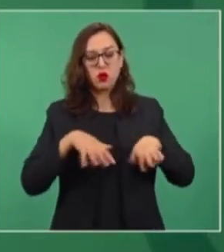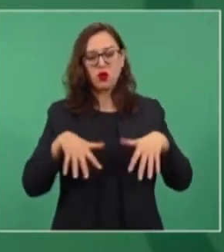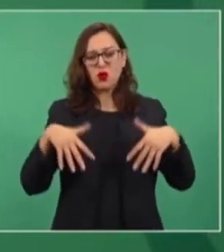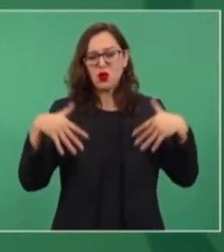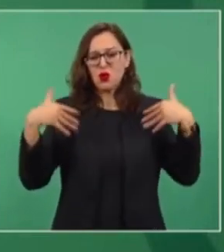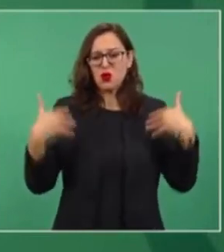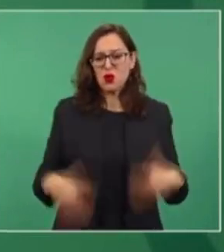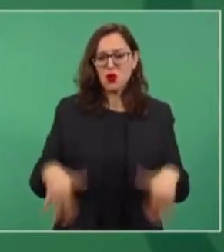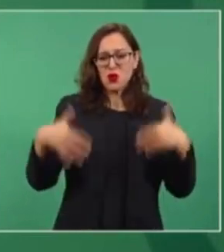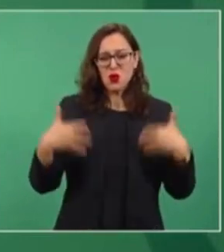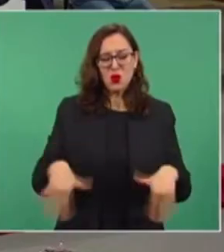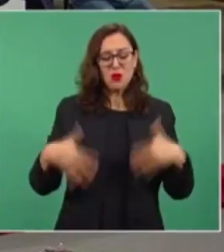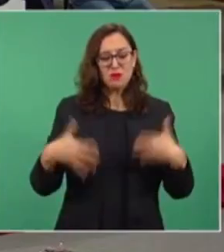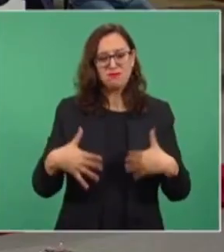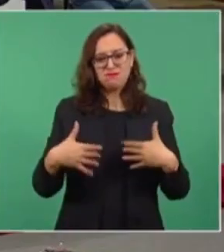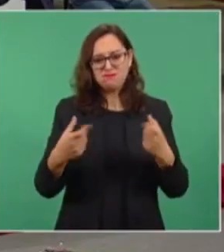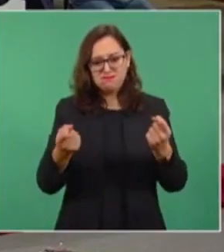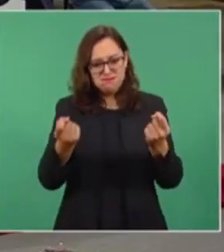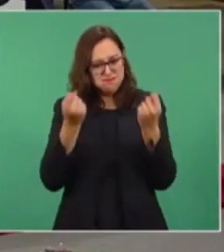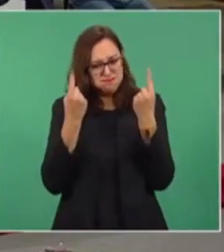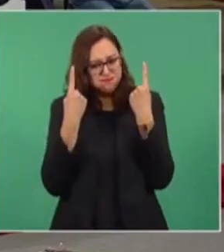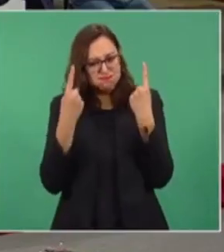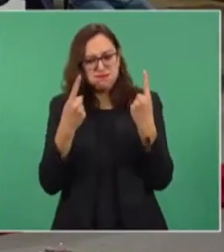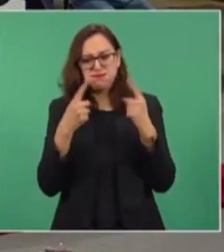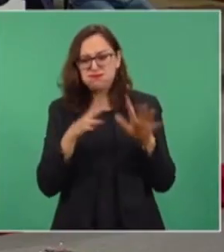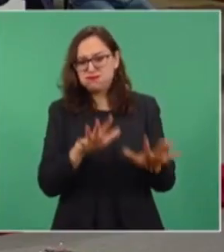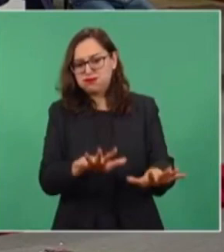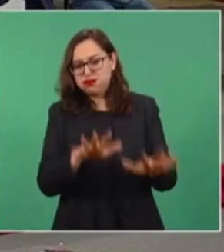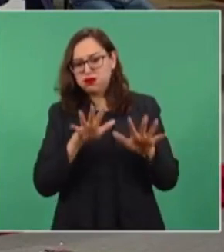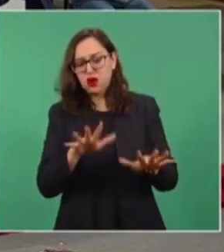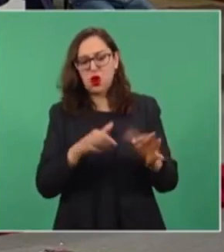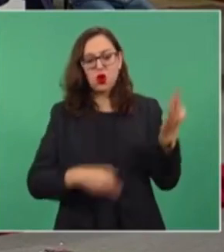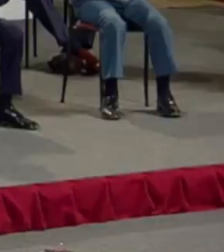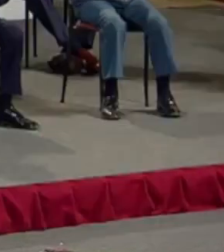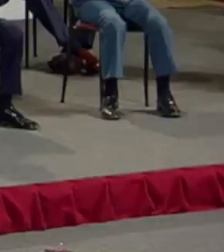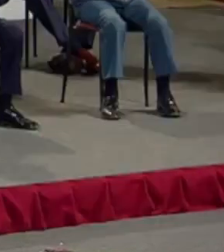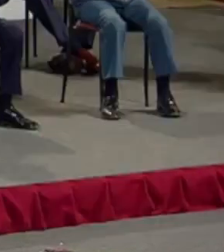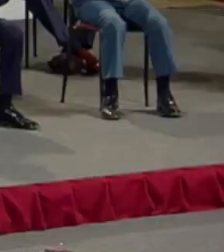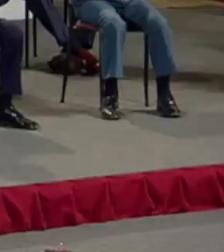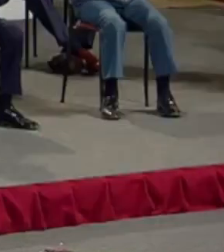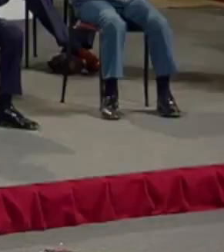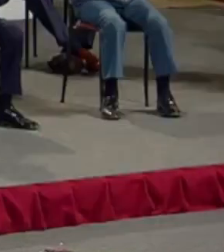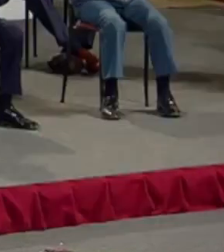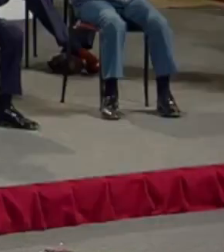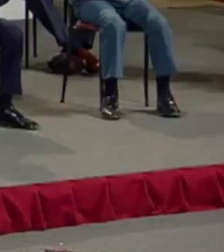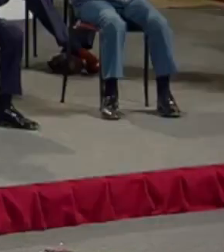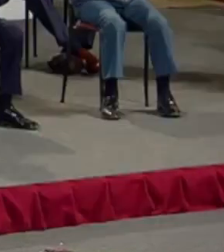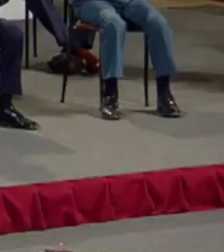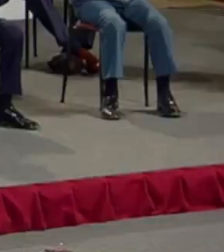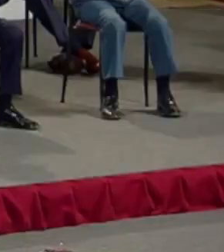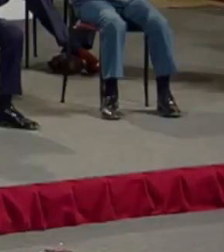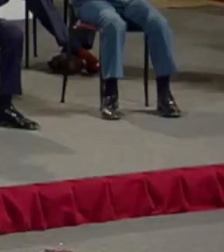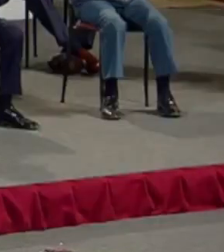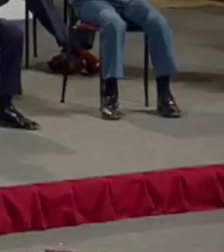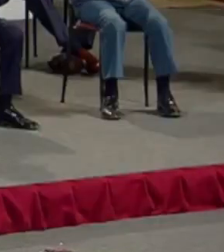eminencia en todo lo relacionado con la industria petrolera,